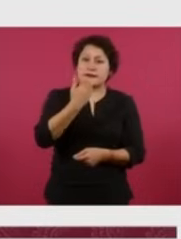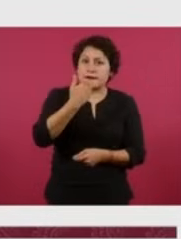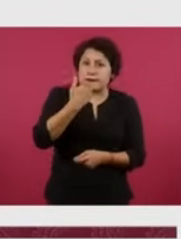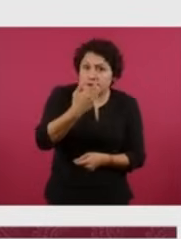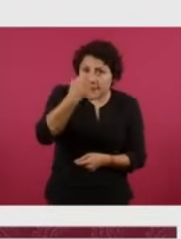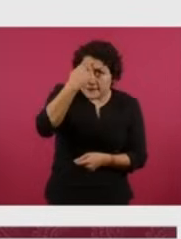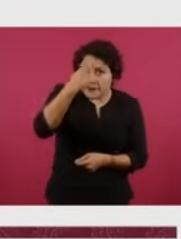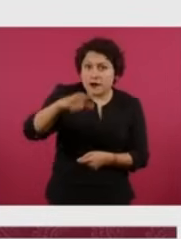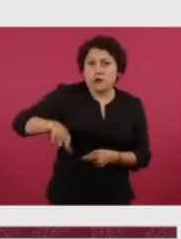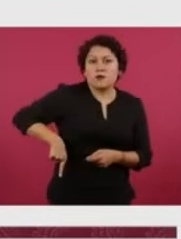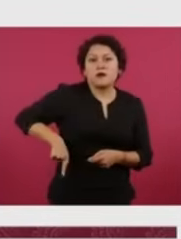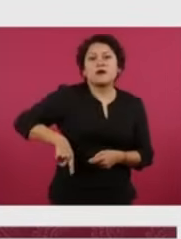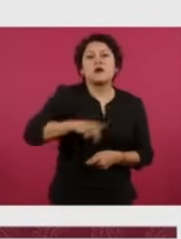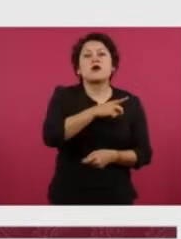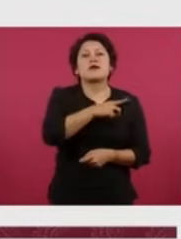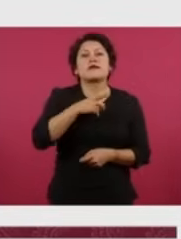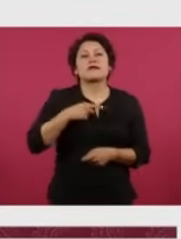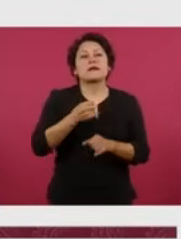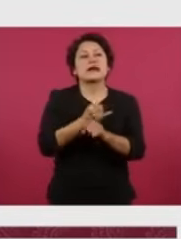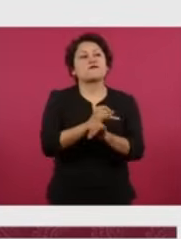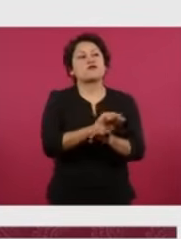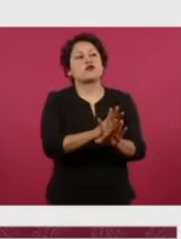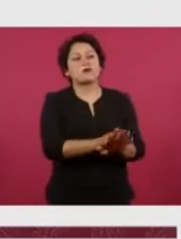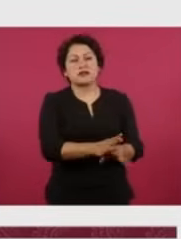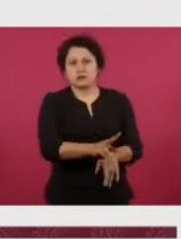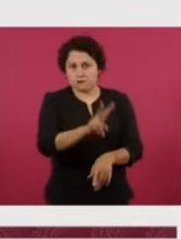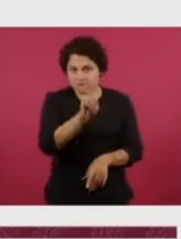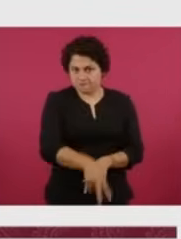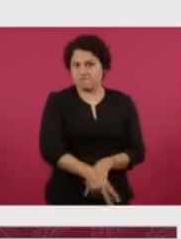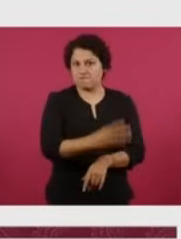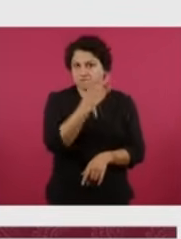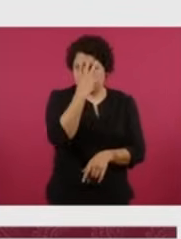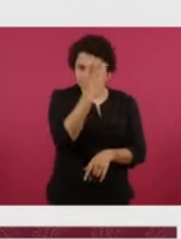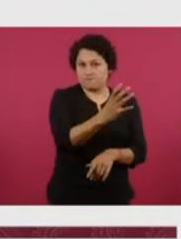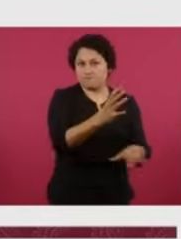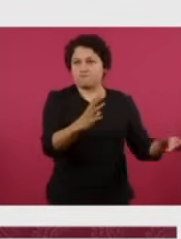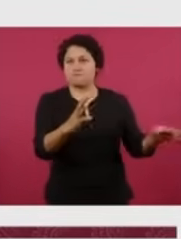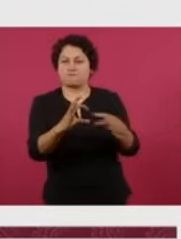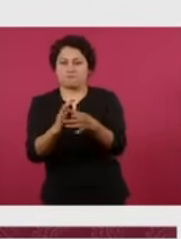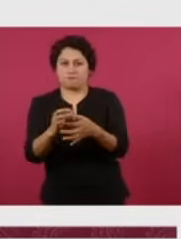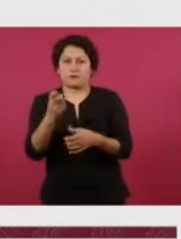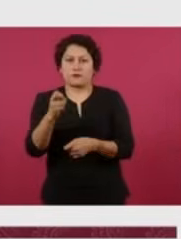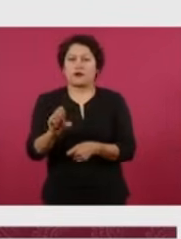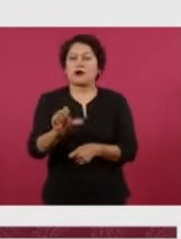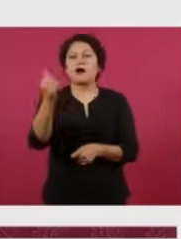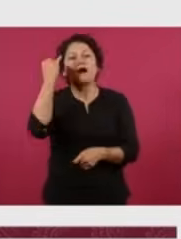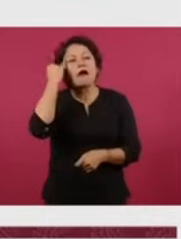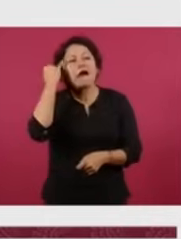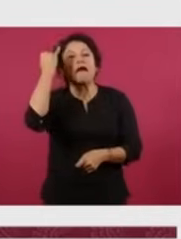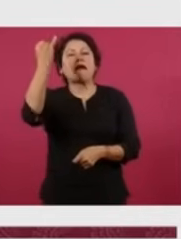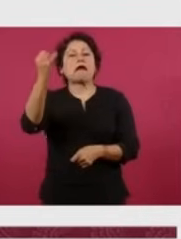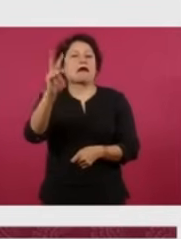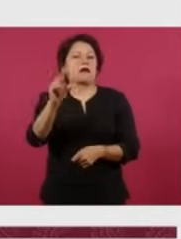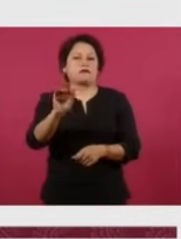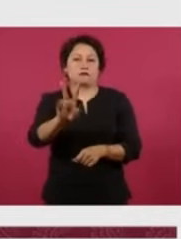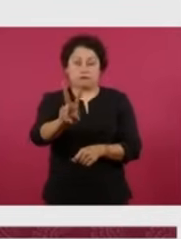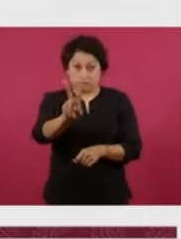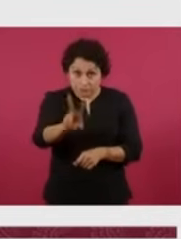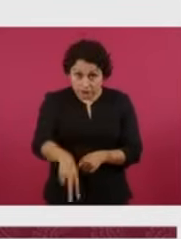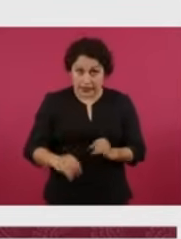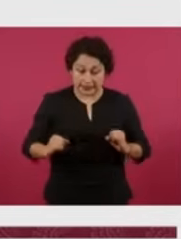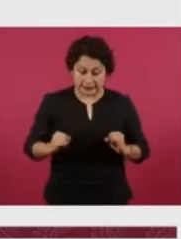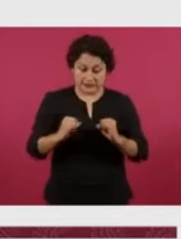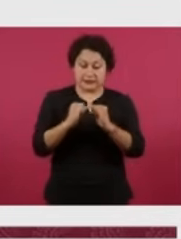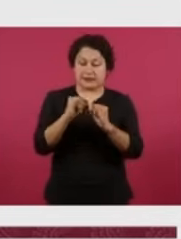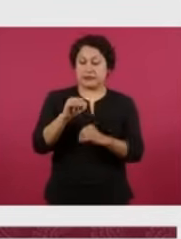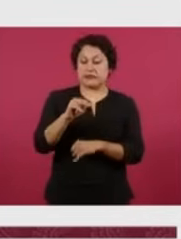y datos duros, los que le estamos dando para desmentirlo. Y no en ocurrencia. La función del instituto, ya extinto, era generar dicha